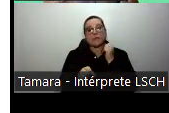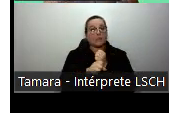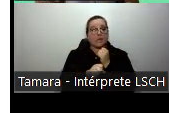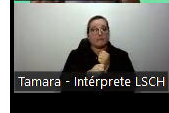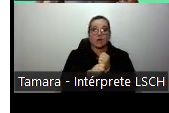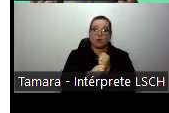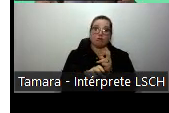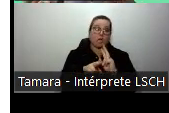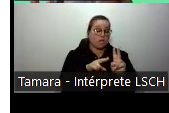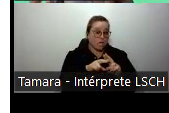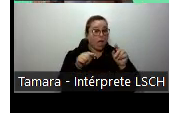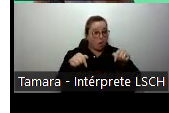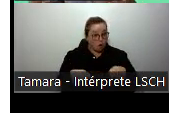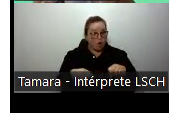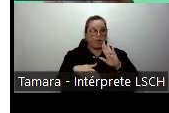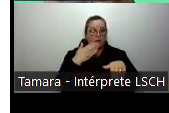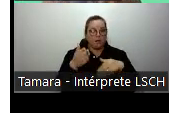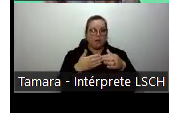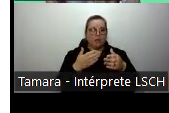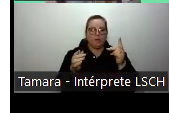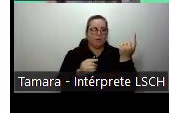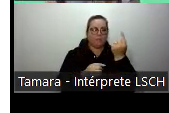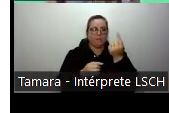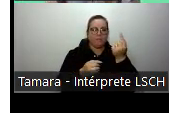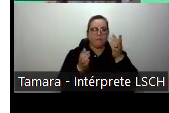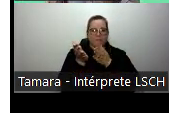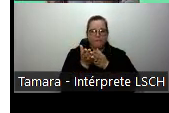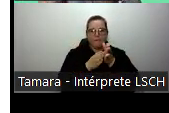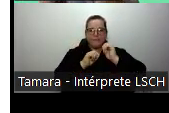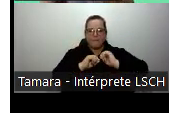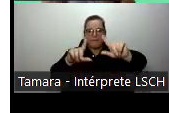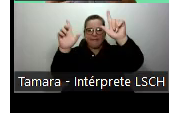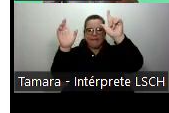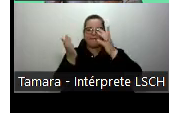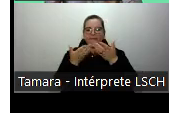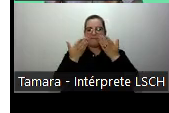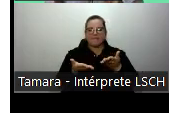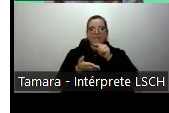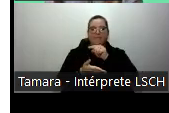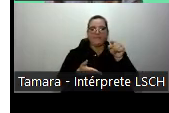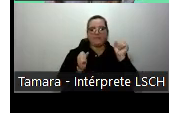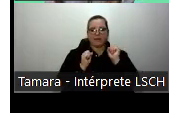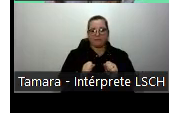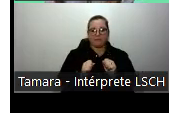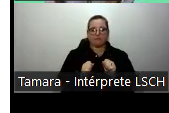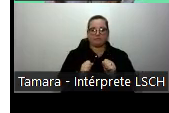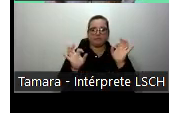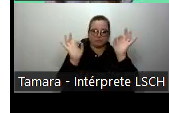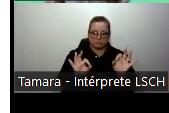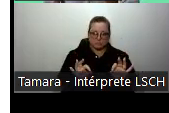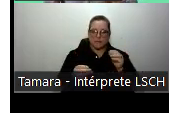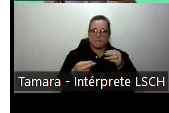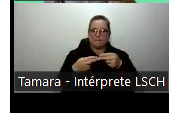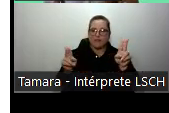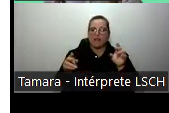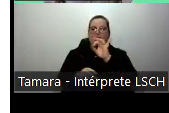actualmente y después de eso lanzarse con su propio negocio y así es como ustedes pueden ir definiendo estas metas